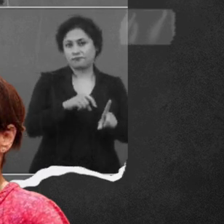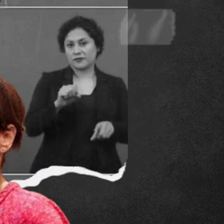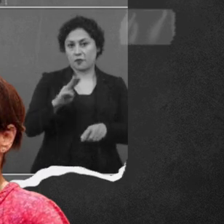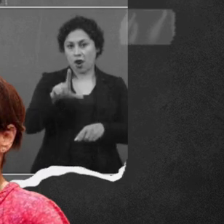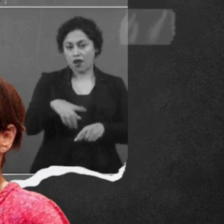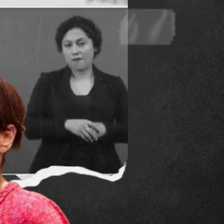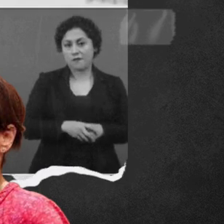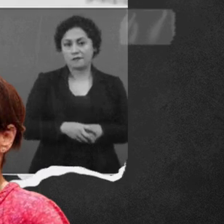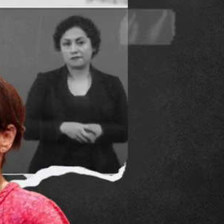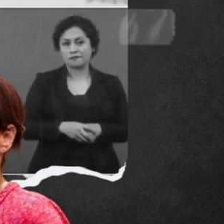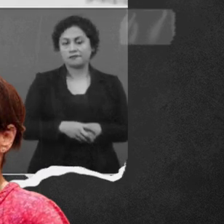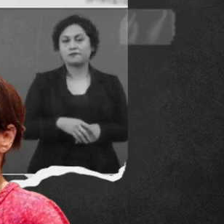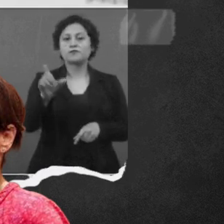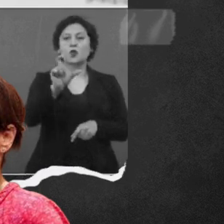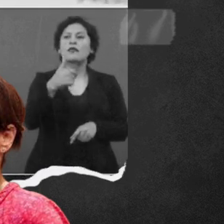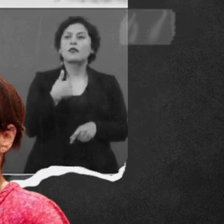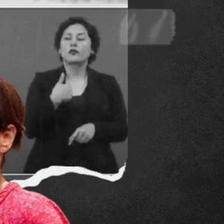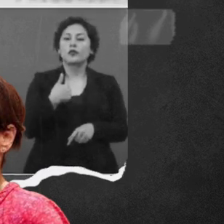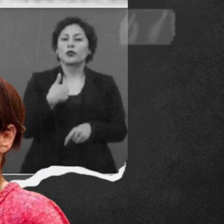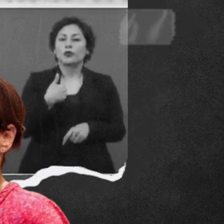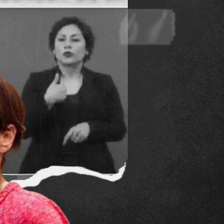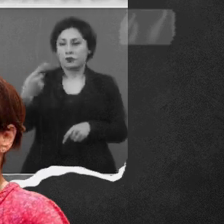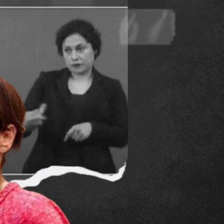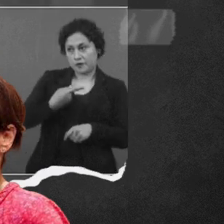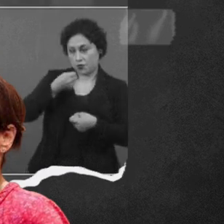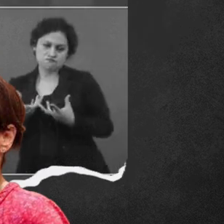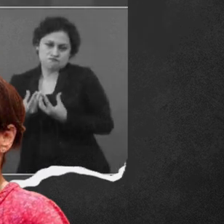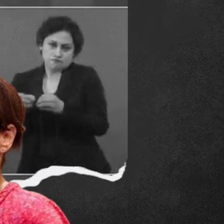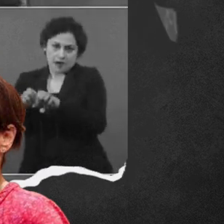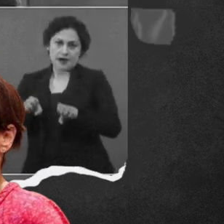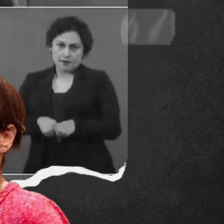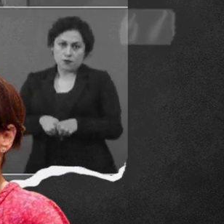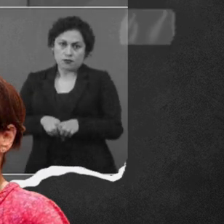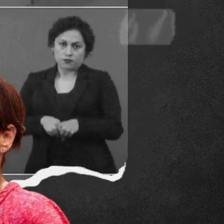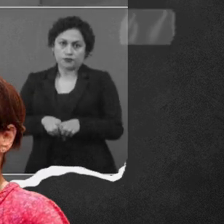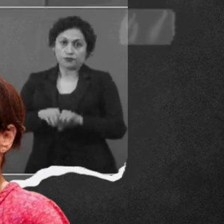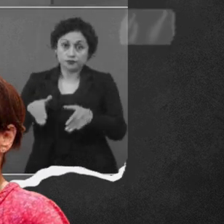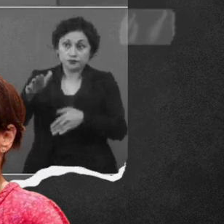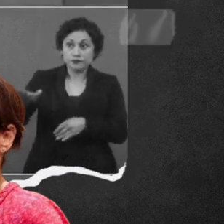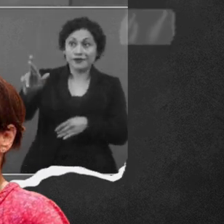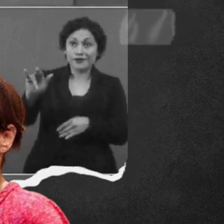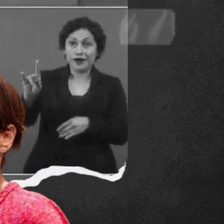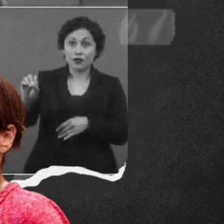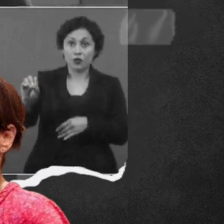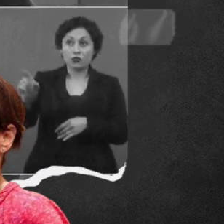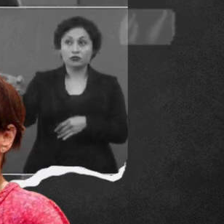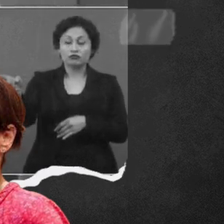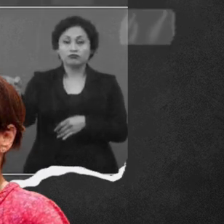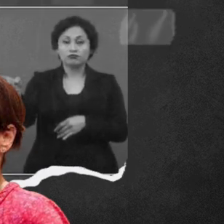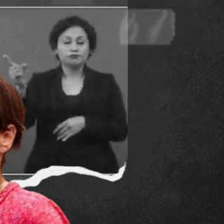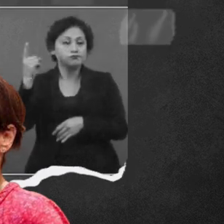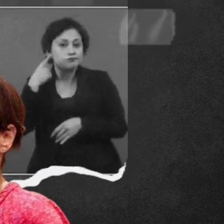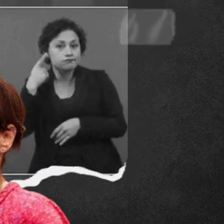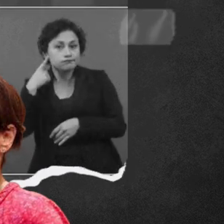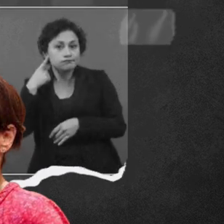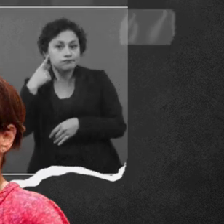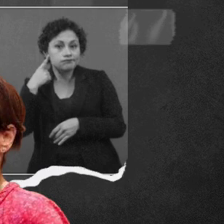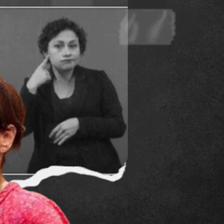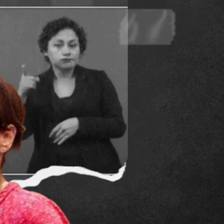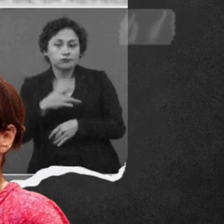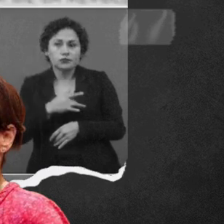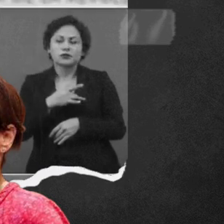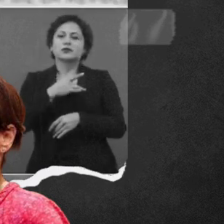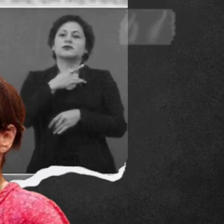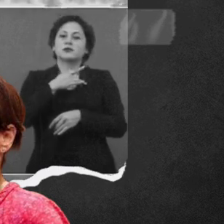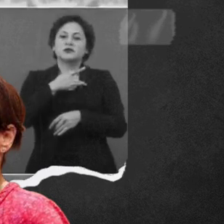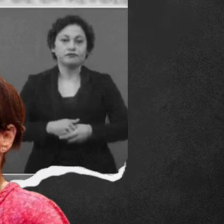Samuel. Cuando yo digo que Samuel va a seguir, pues Ricardo siente que va a